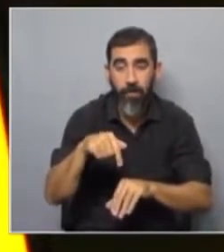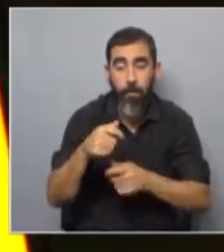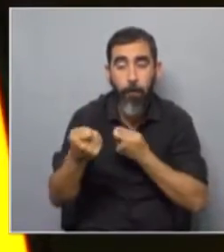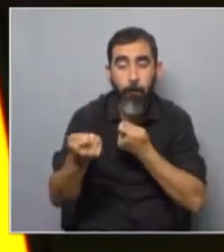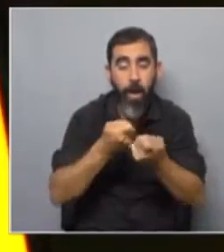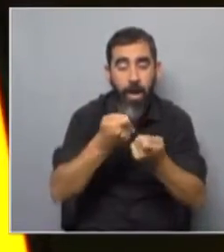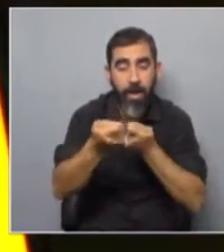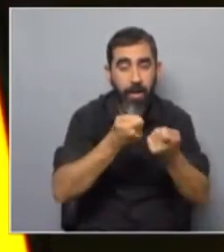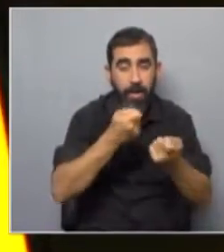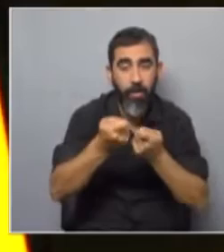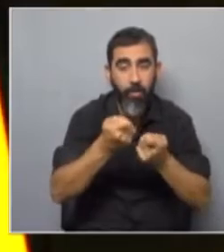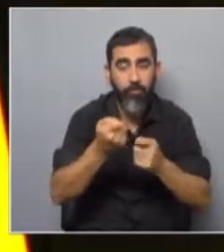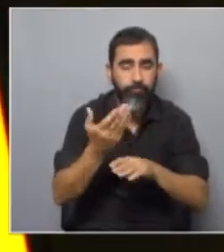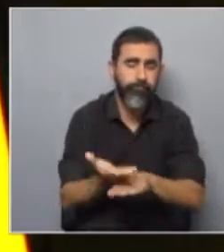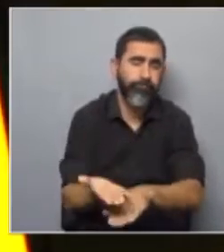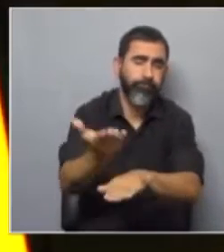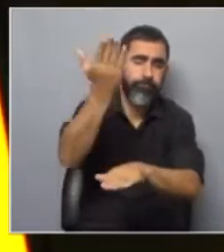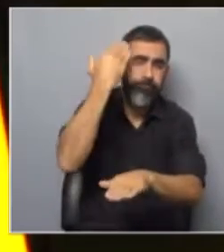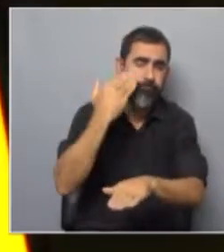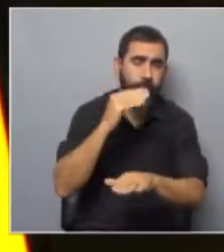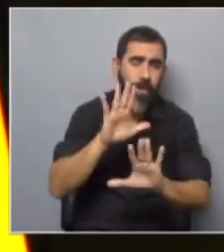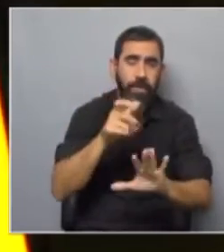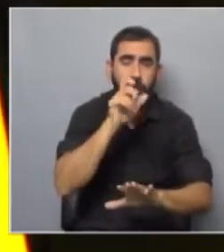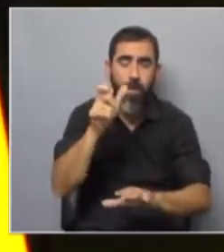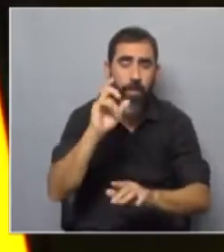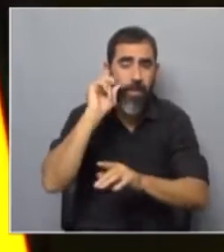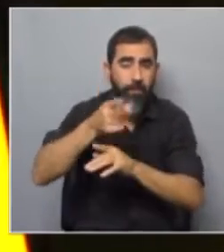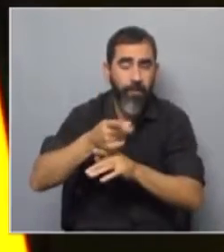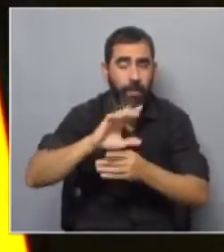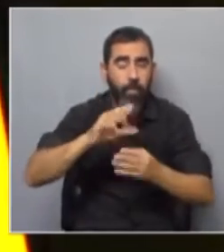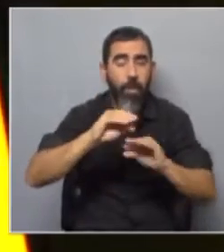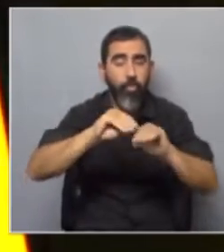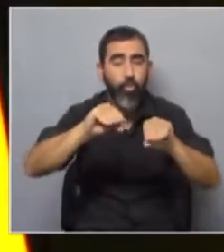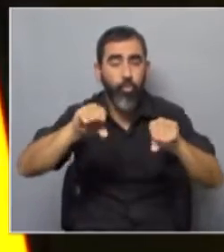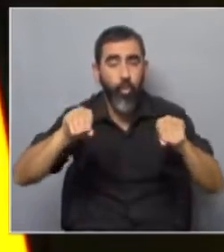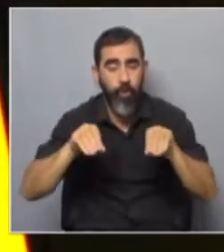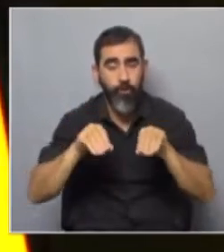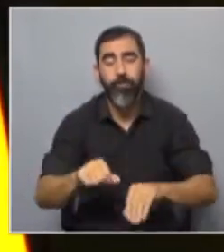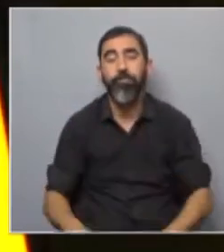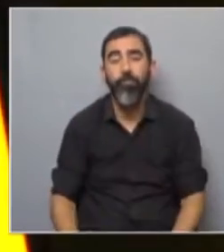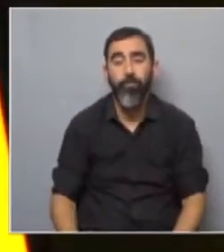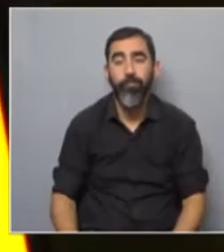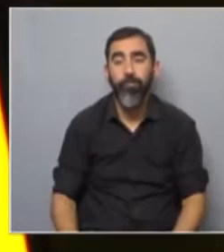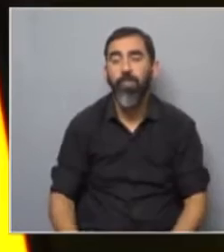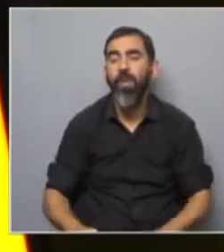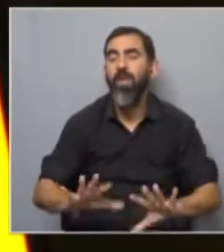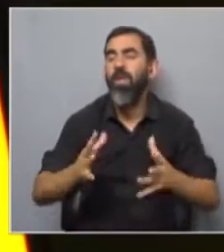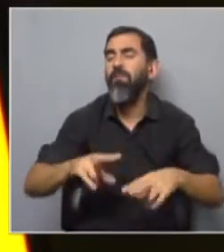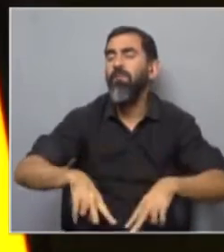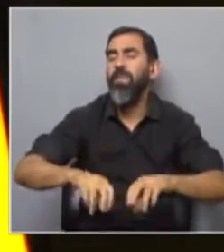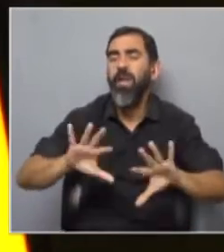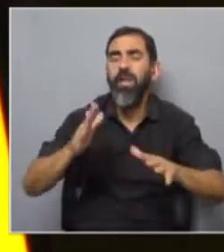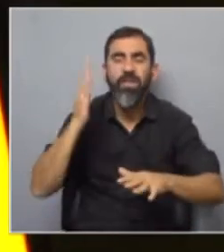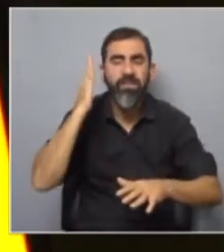manejos antropogénicos, tal la palabra que define a este tipo de suelos. Pero, ¿qué se está investigando? ¿Qué